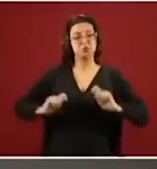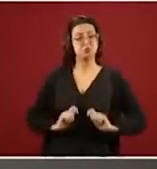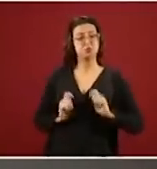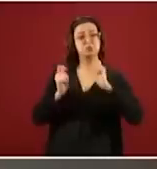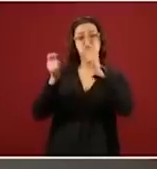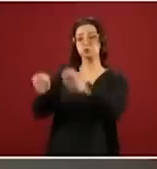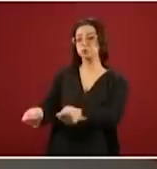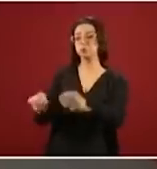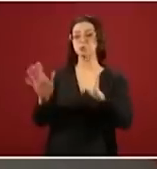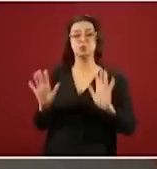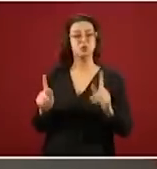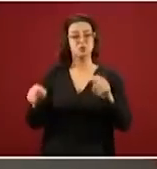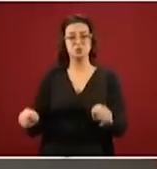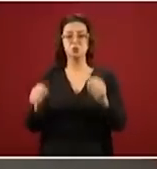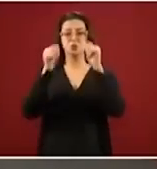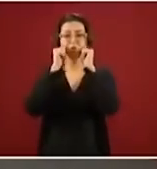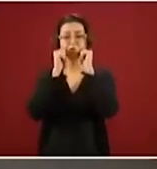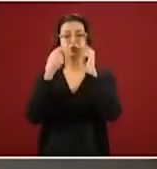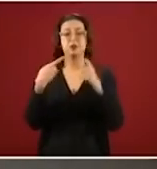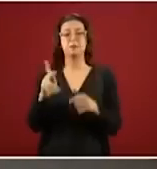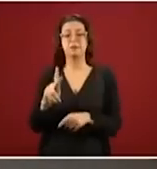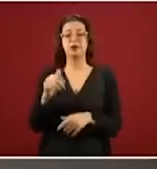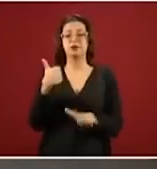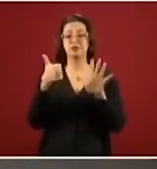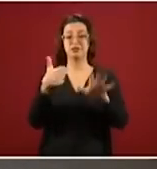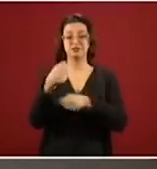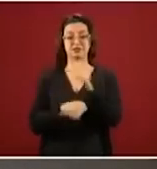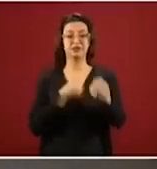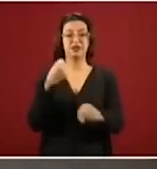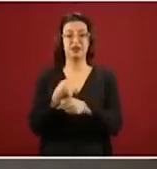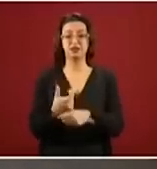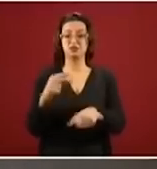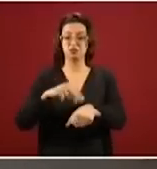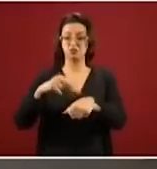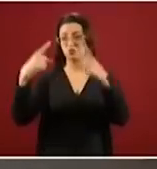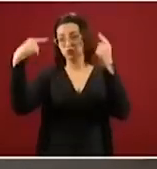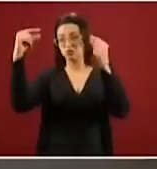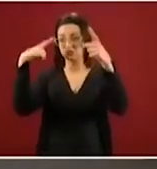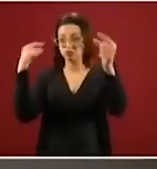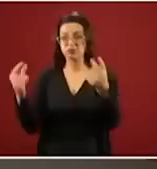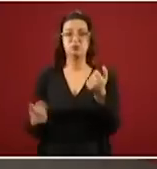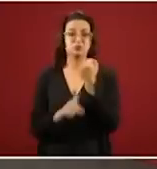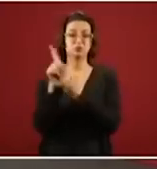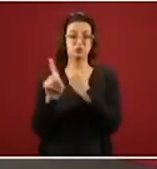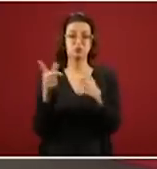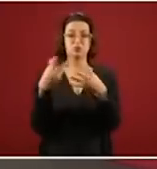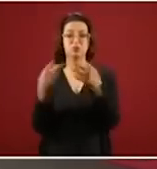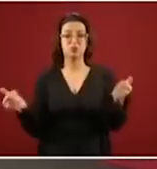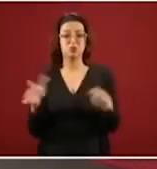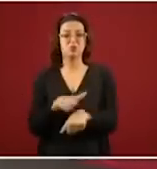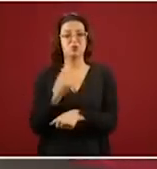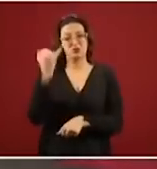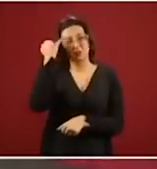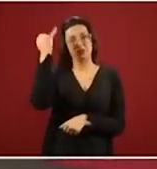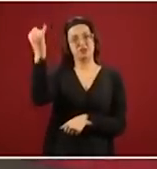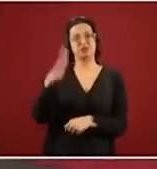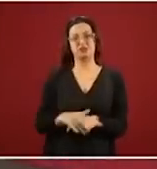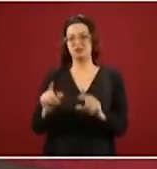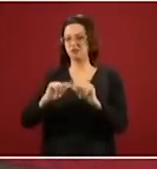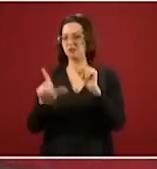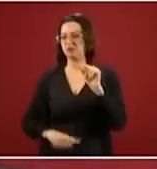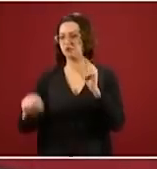pero vamos a resolver el problema estructural imagínense no tener médicos en el país no tener